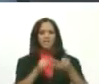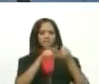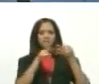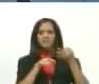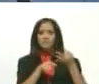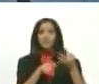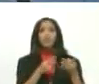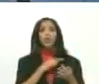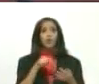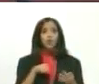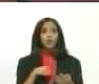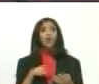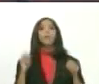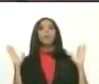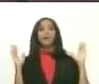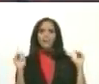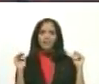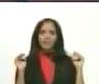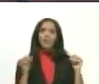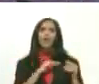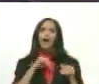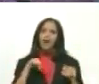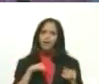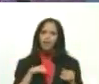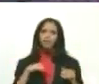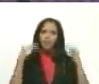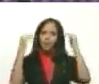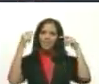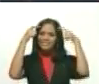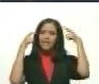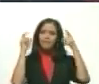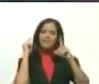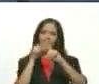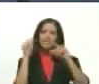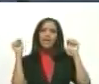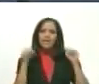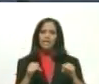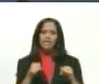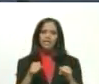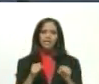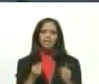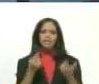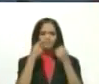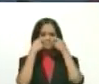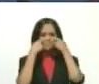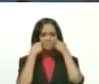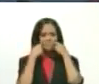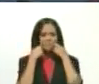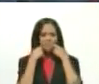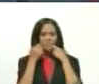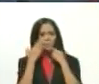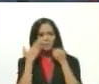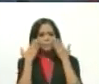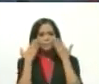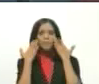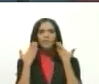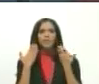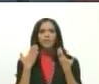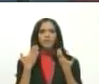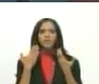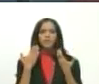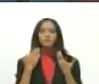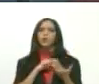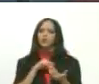Hemos despedido incluso a nuestro comandante Hugo Rafael Chávez Frías desde aquí en medio de lágrimas. Hemos estado